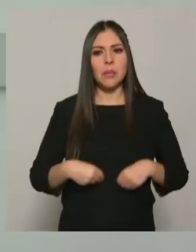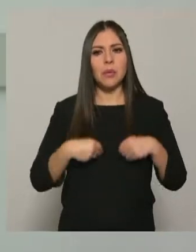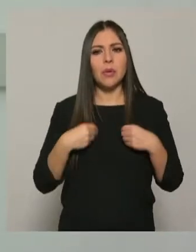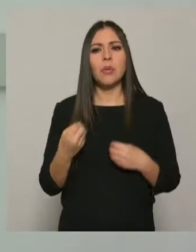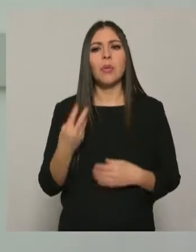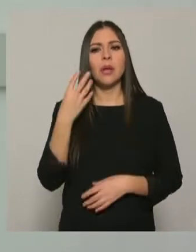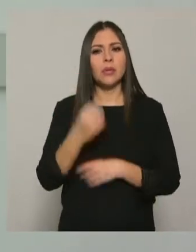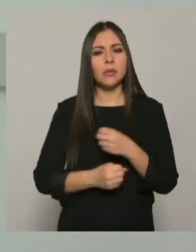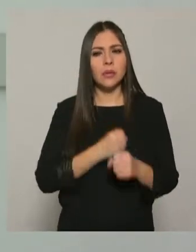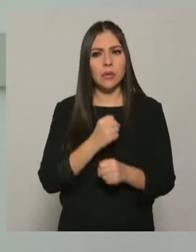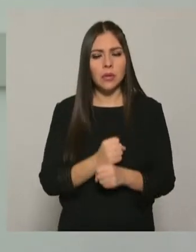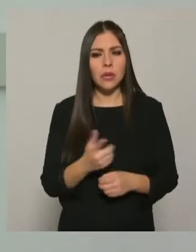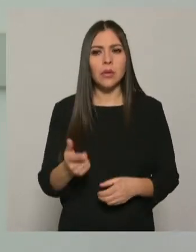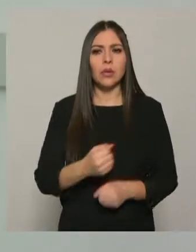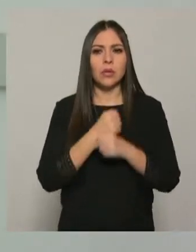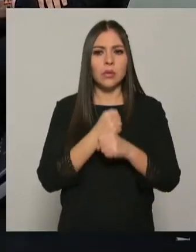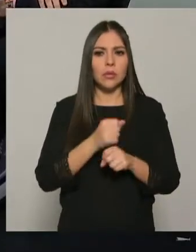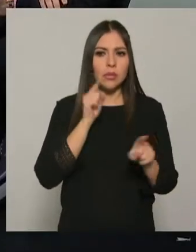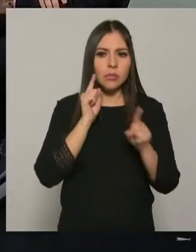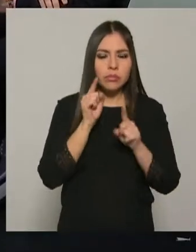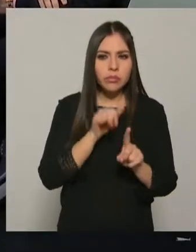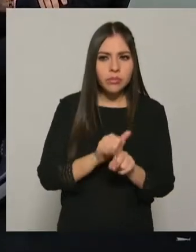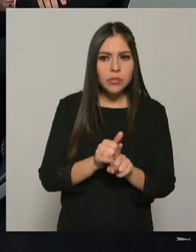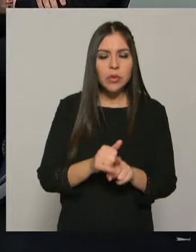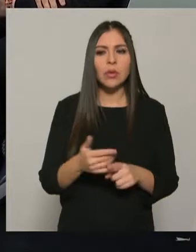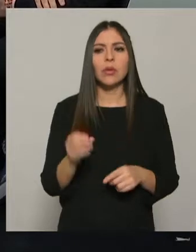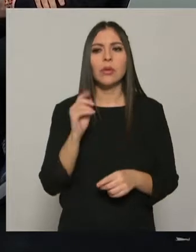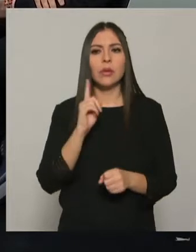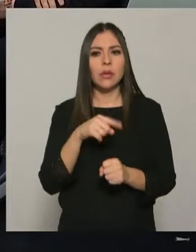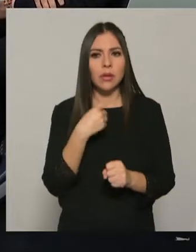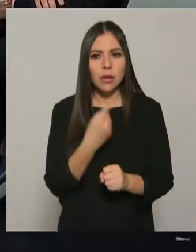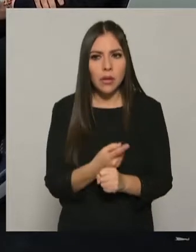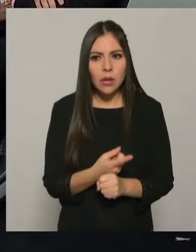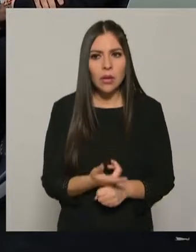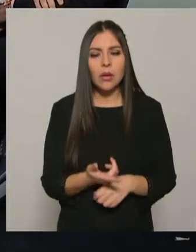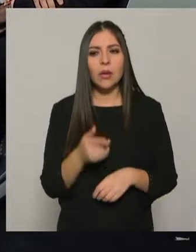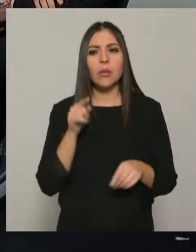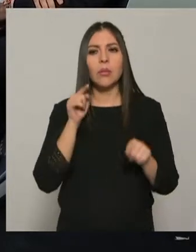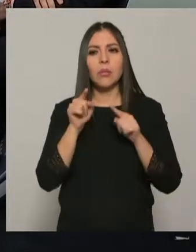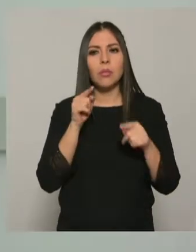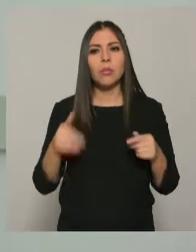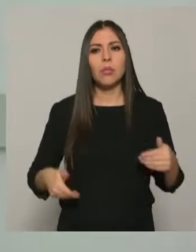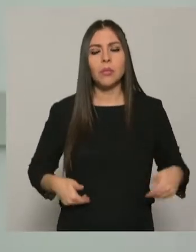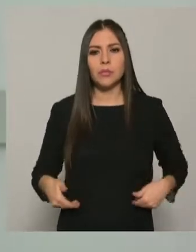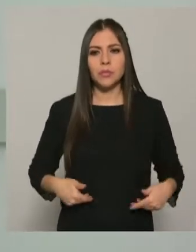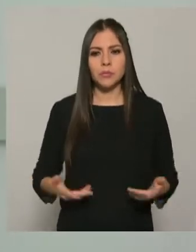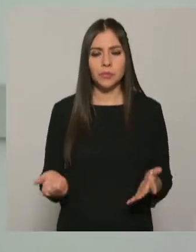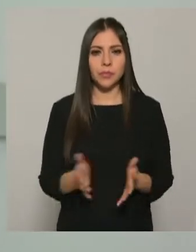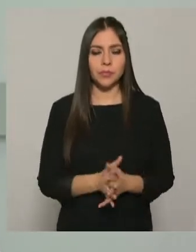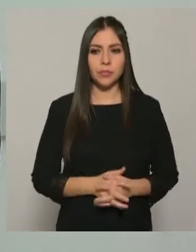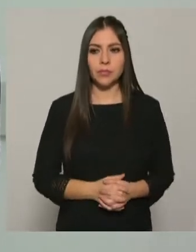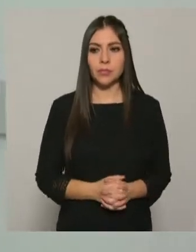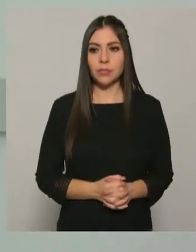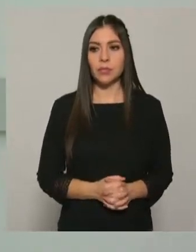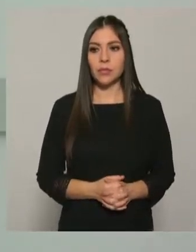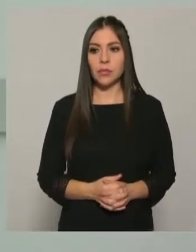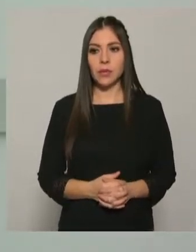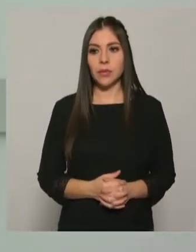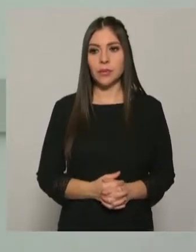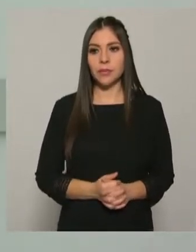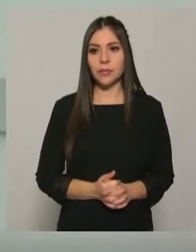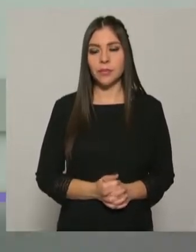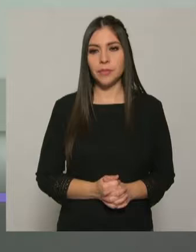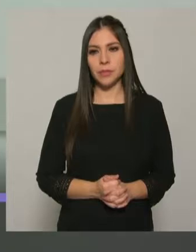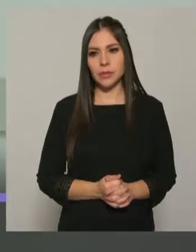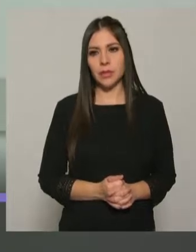edad. Cuéntame si sufriste bullying, si sufriste violencia sexual, si sufriste acoso. Sí, mira, antes de tocar esto,